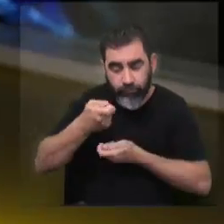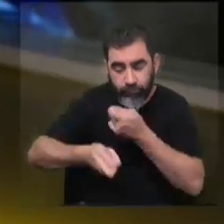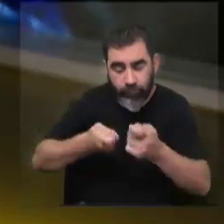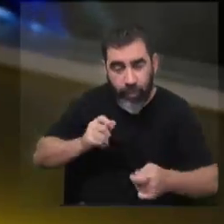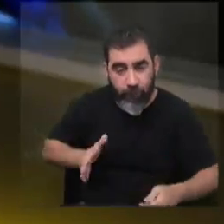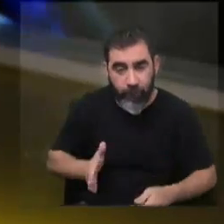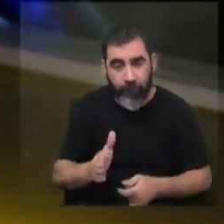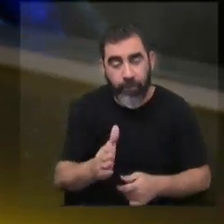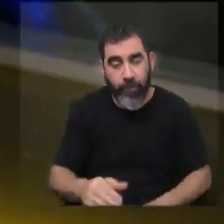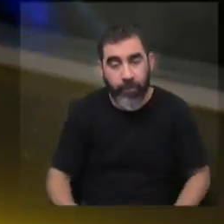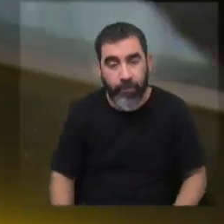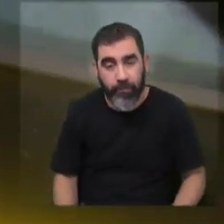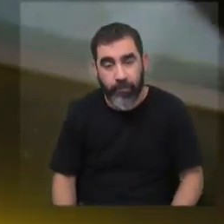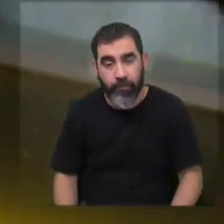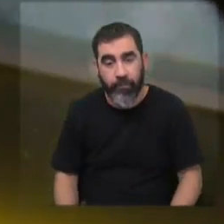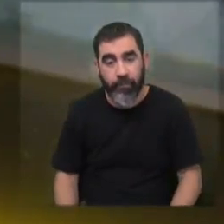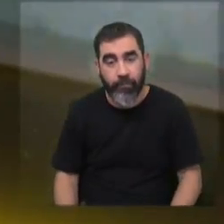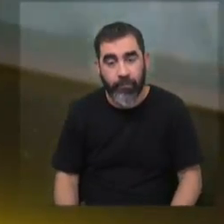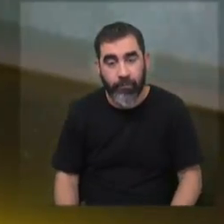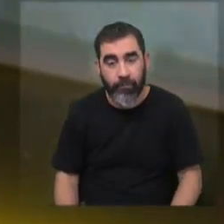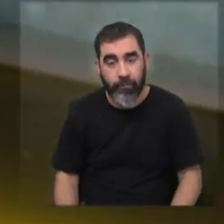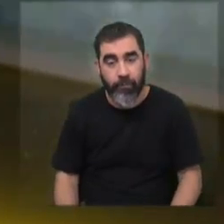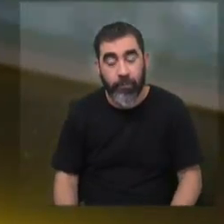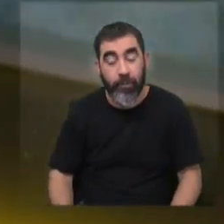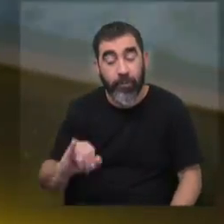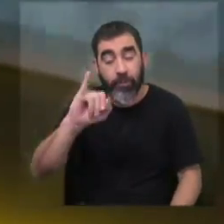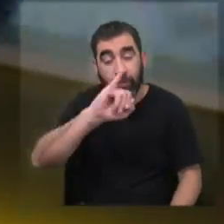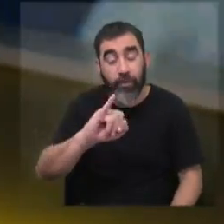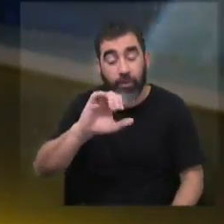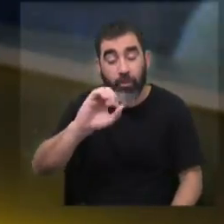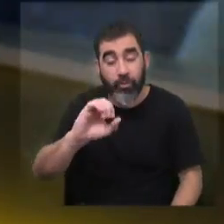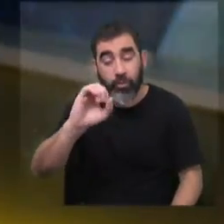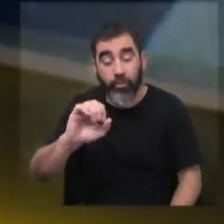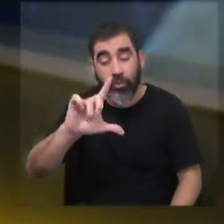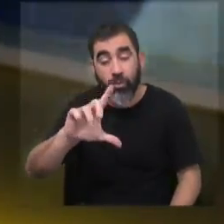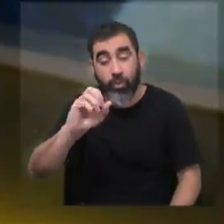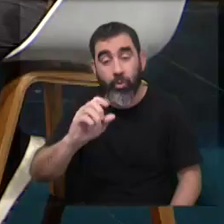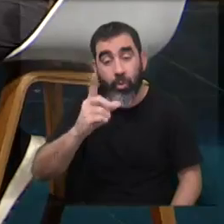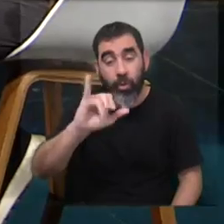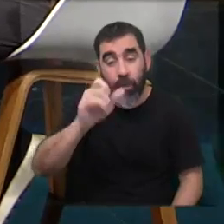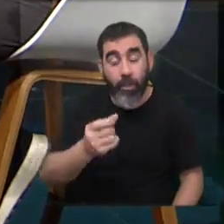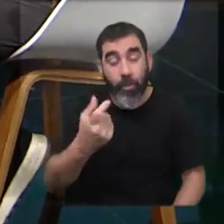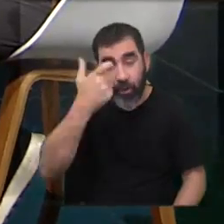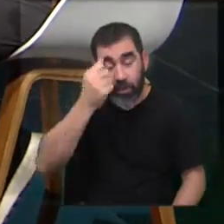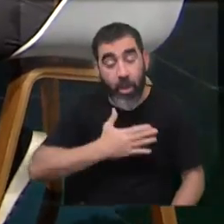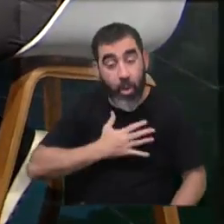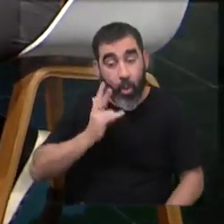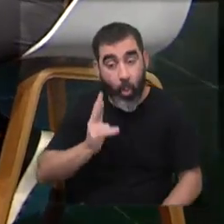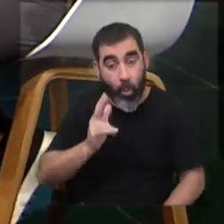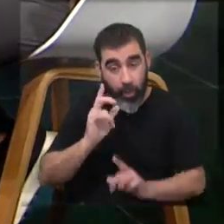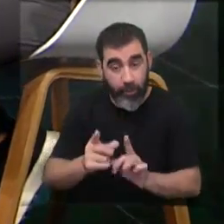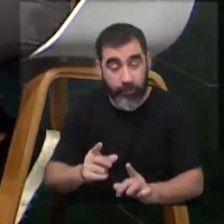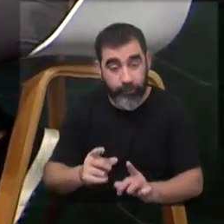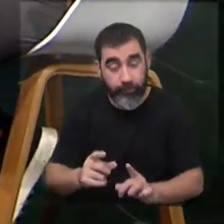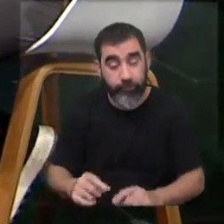australevias? Porque lo más fácil es pensar en zoología, pero acá hablamos de muchas ciencias humanas. Sí, ¿no? acá hay. O sea, de que investigan